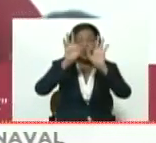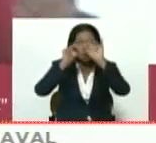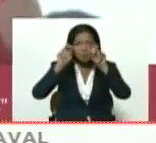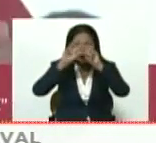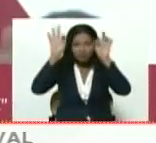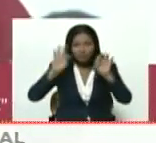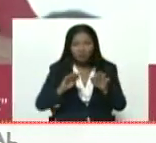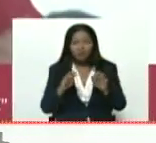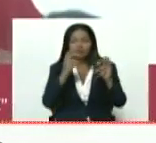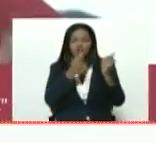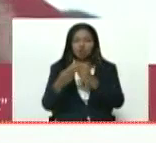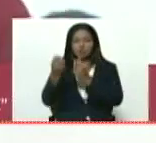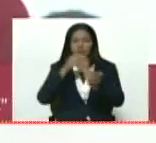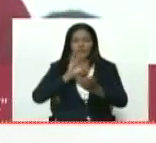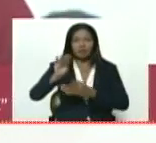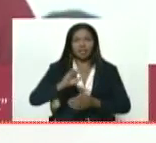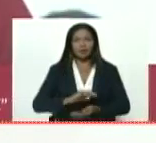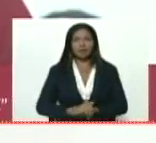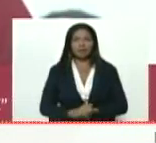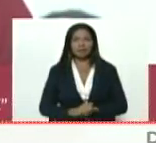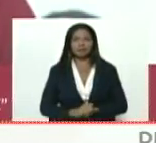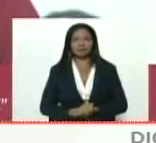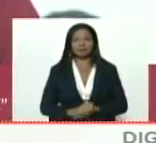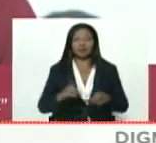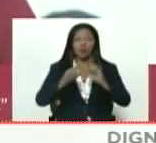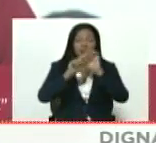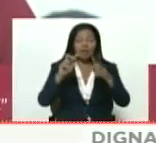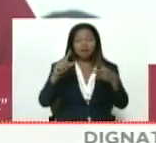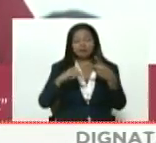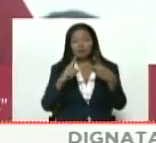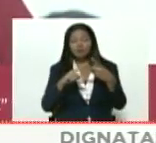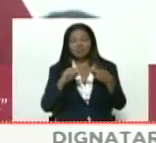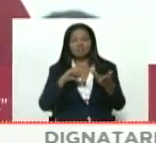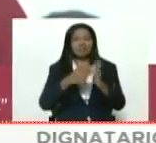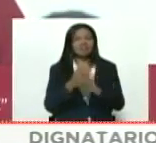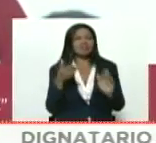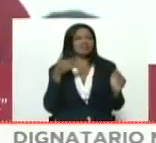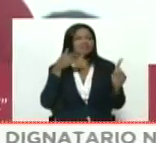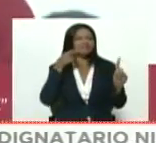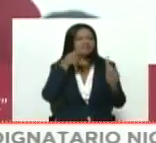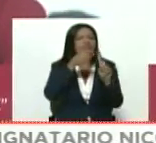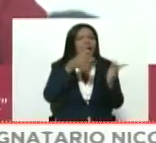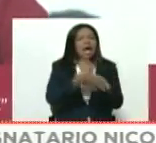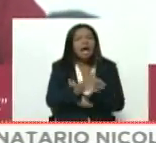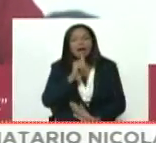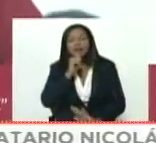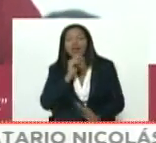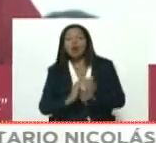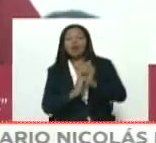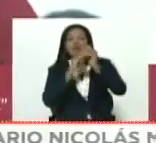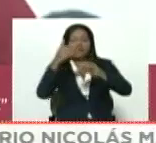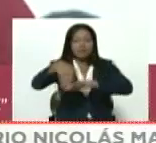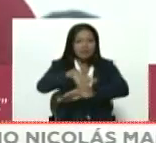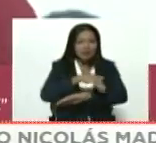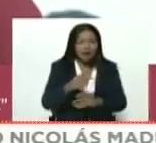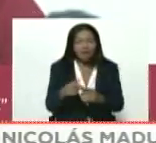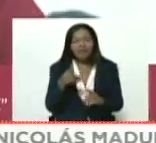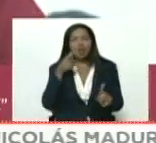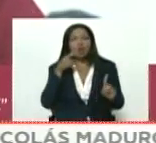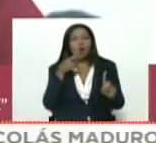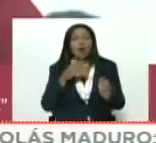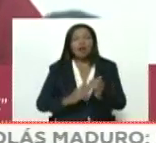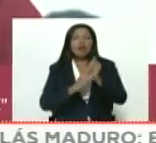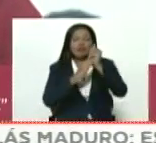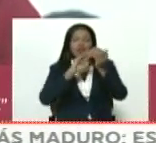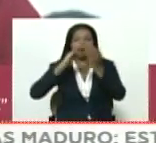económico soberano. Esta es la segunda área. ¿Y para quién va dirigido, presidente? A los líderes de calle, los líderes de comunidad,